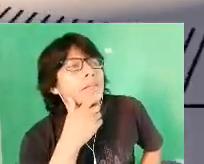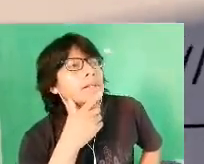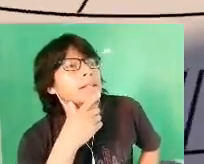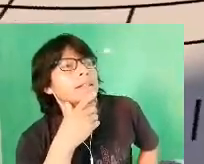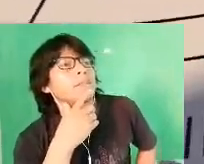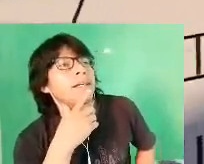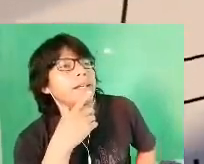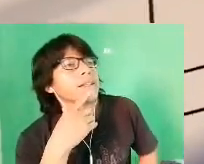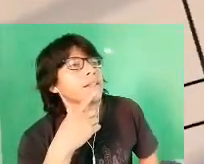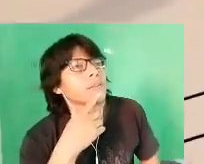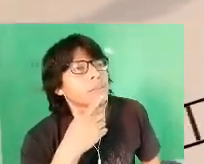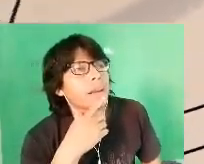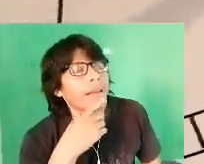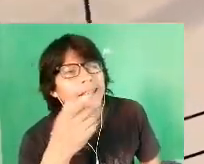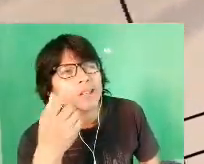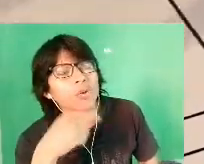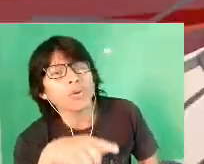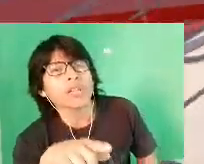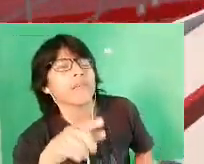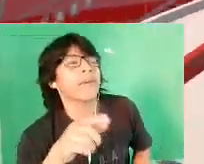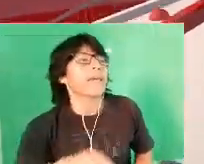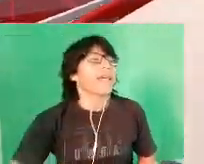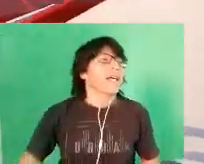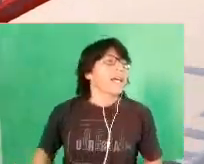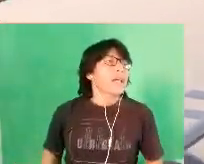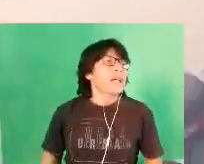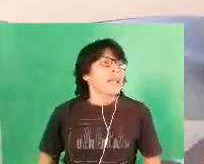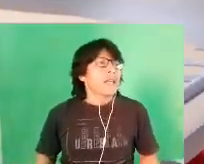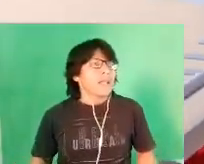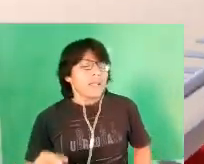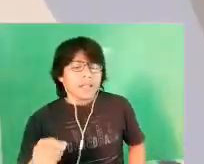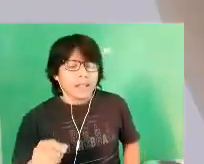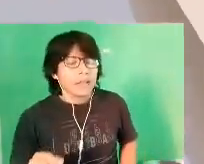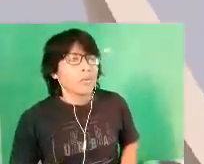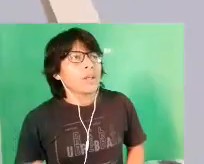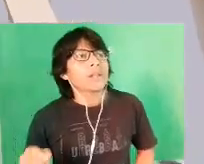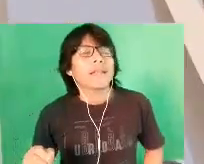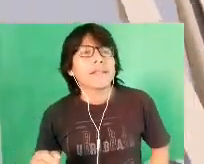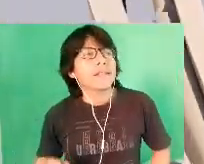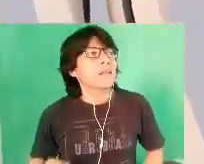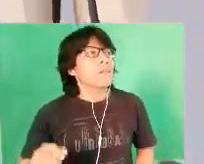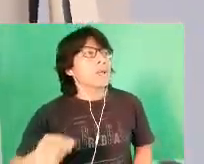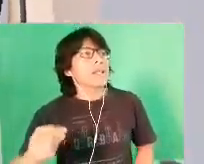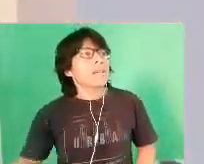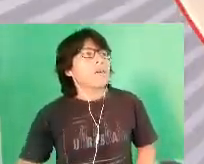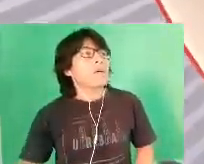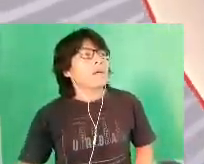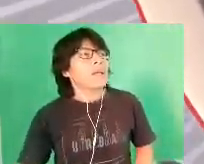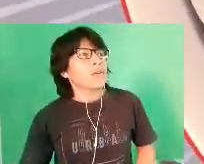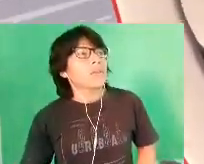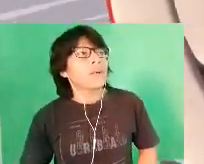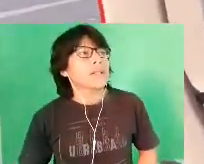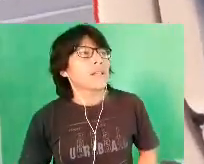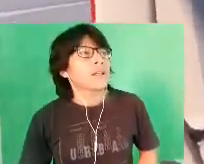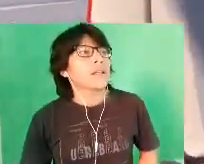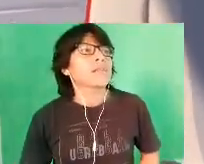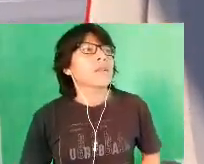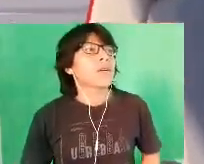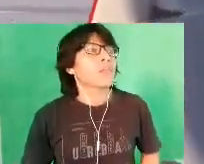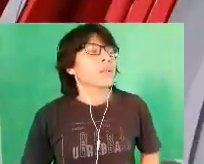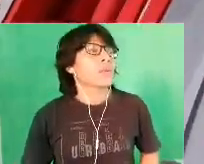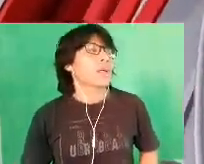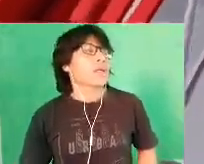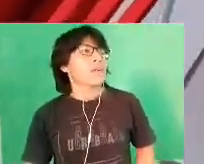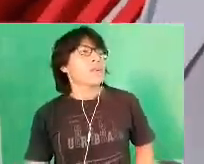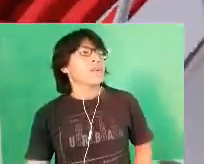Chequen nada más las imágenes. Esto no se veía durante el tiempo que lleva gobernando el presidente Andrés